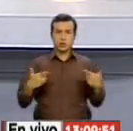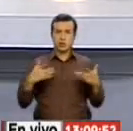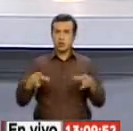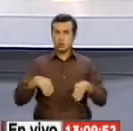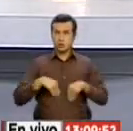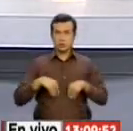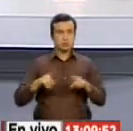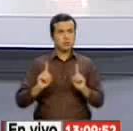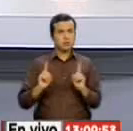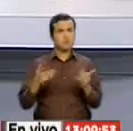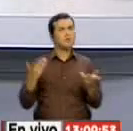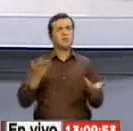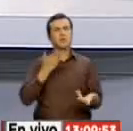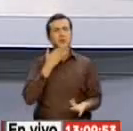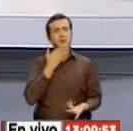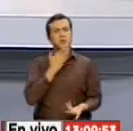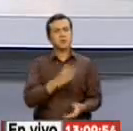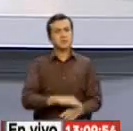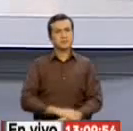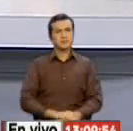aceptado esta renuncia. Cuéntanos.